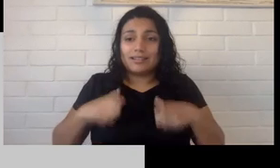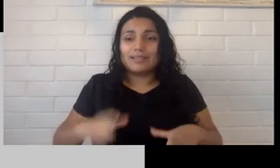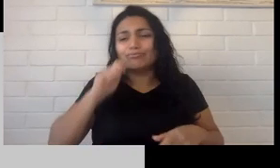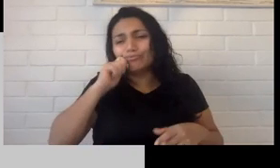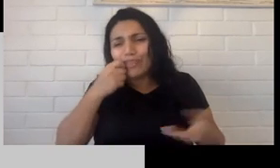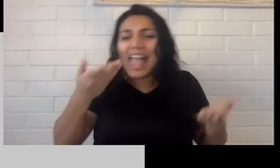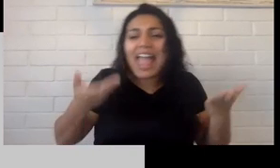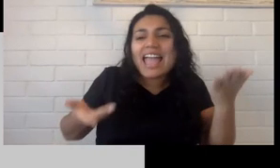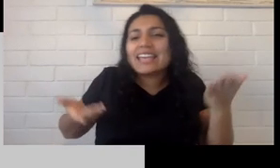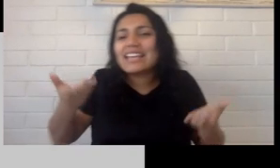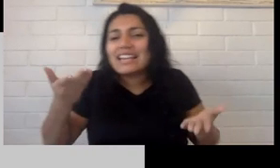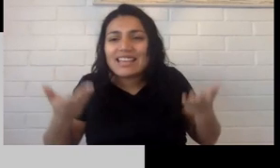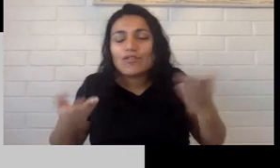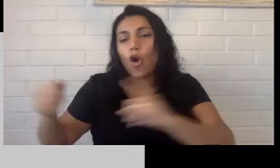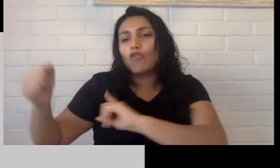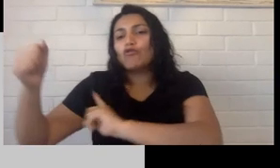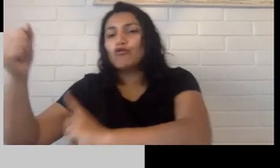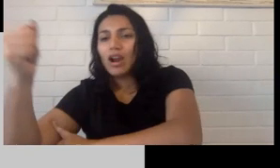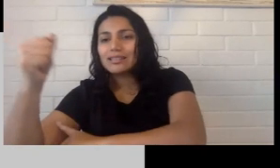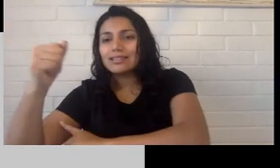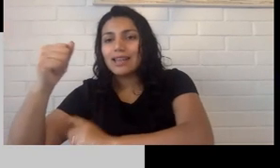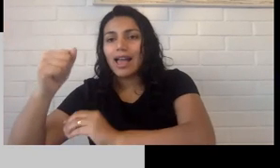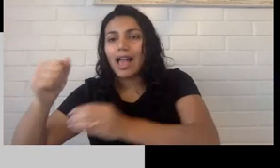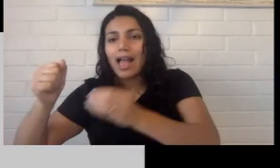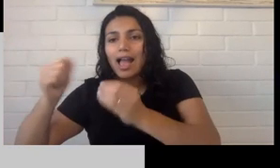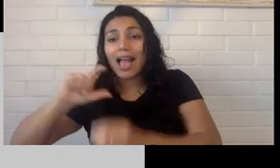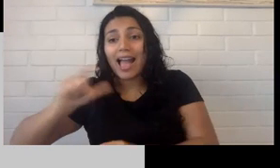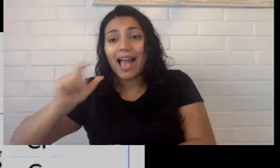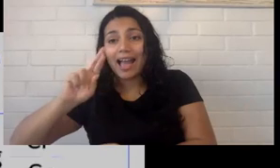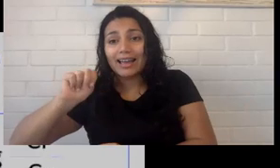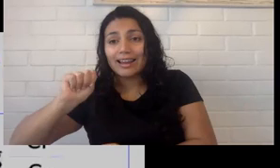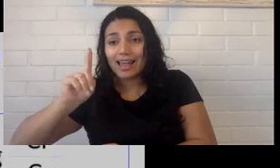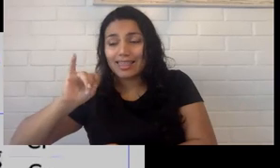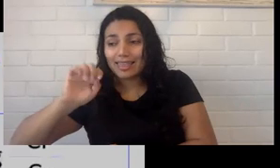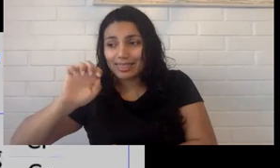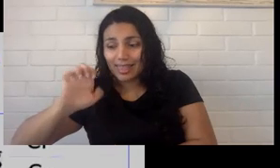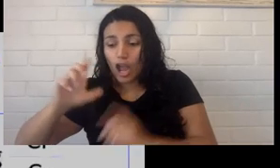entre dos fuerzas impulsoras, la del gradiente de concentración y la del gradiente eléctrico.